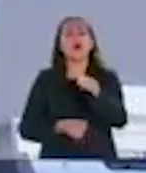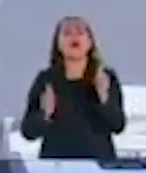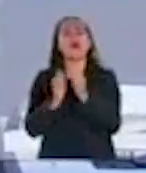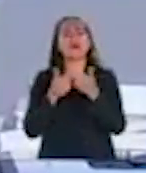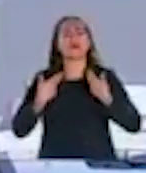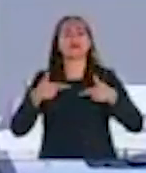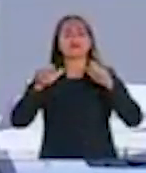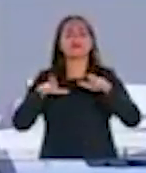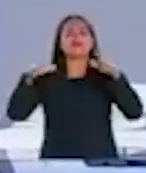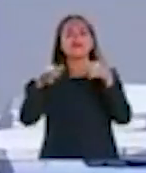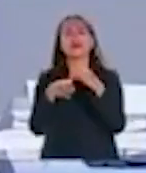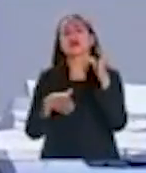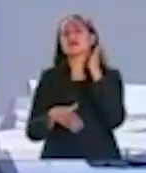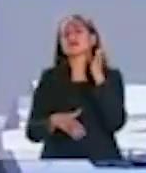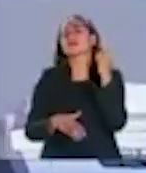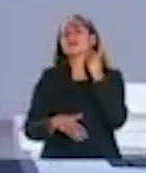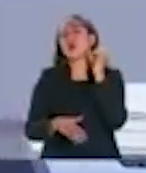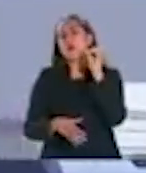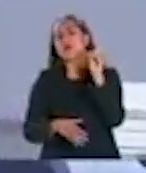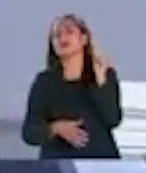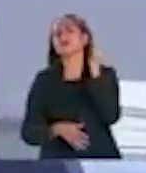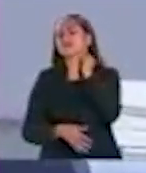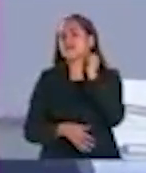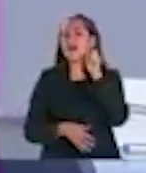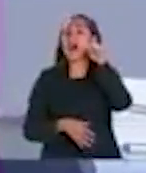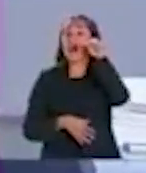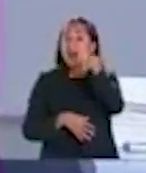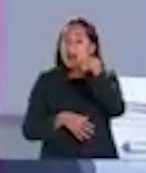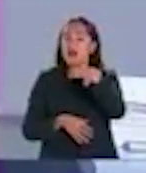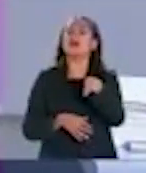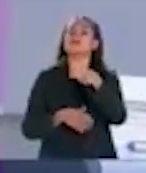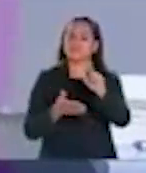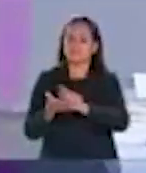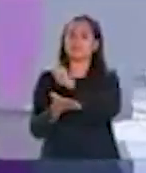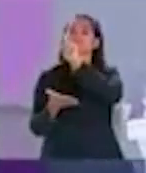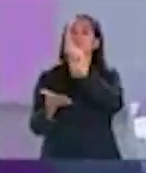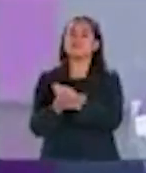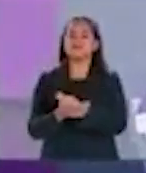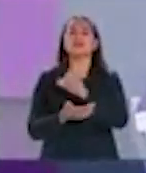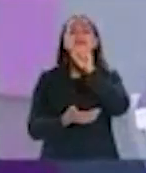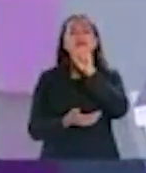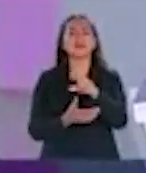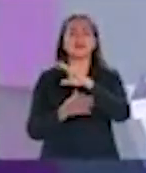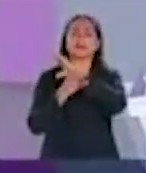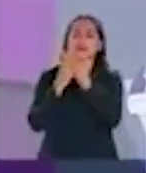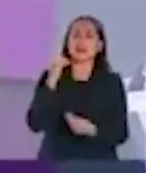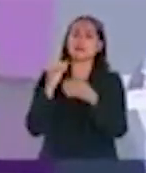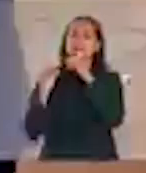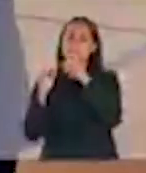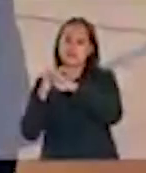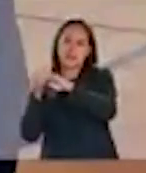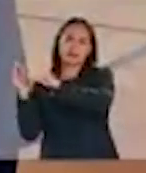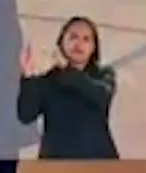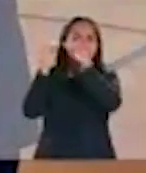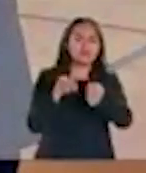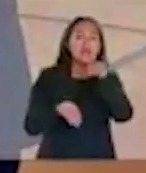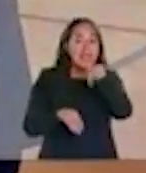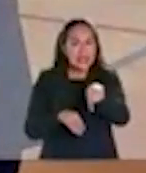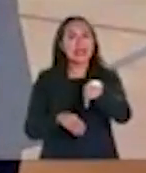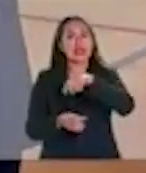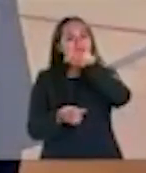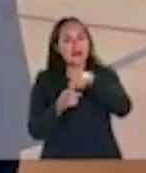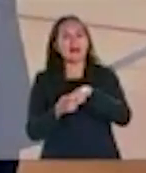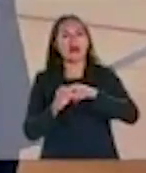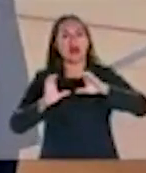disposición de ley la representación de nuestros migrantes en el congreso de la unión que su voz se escuche se escuche fuerte